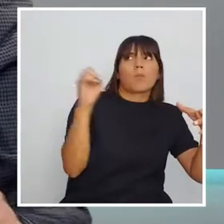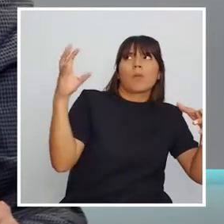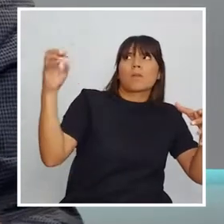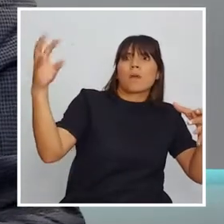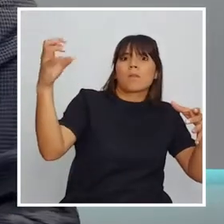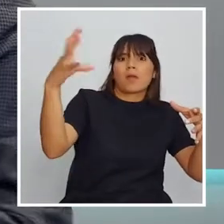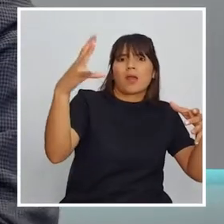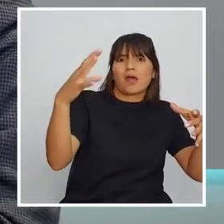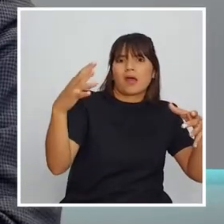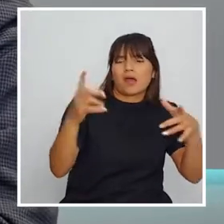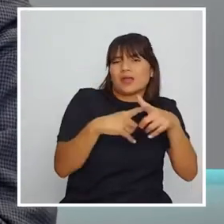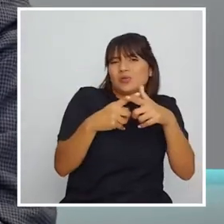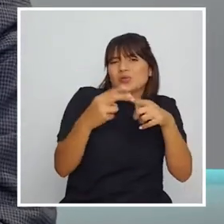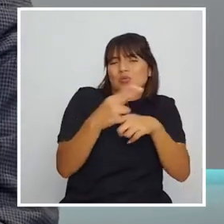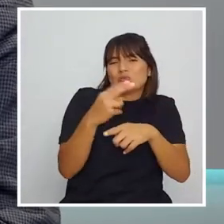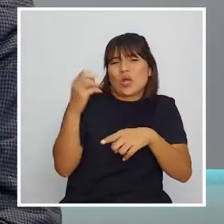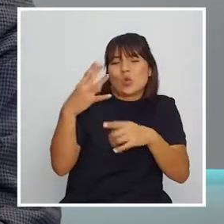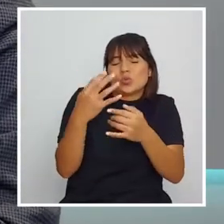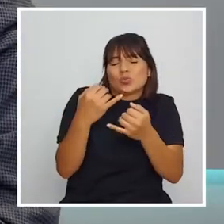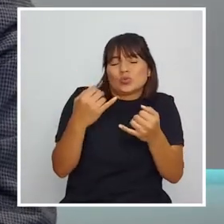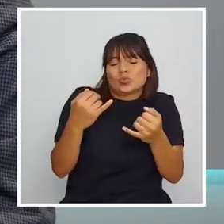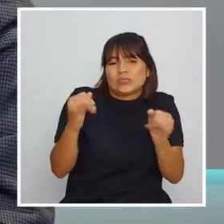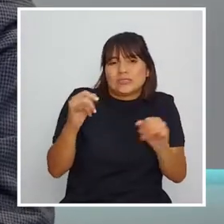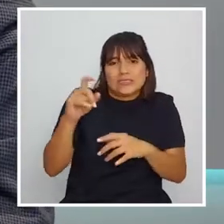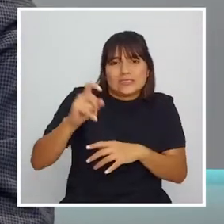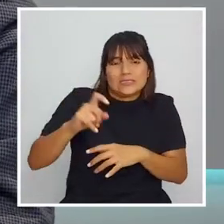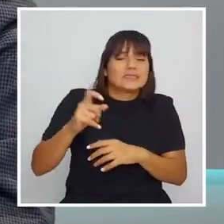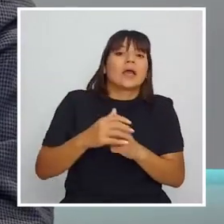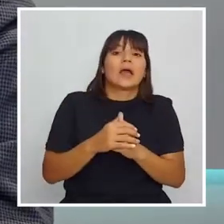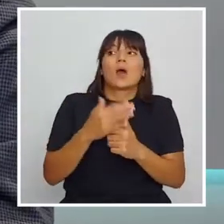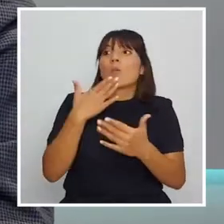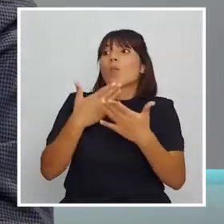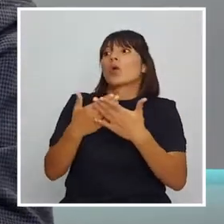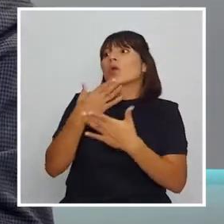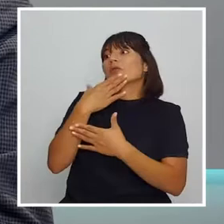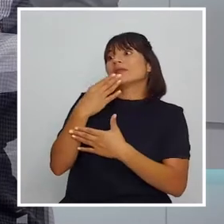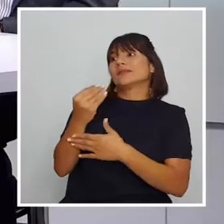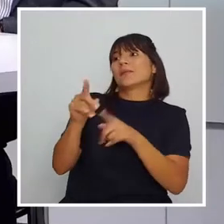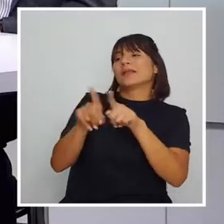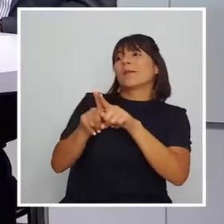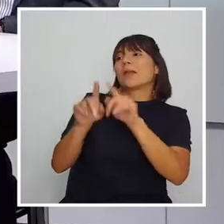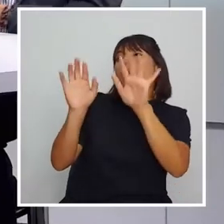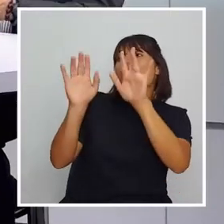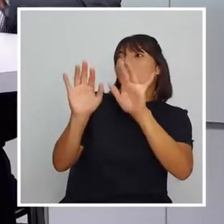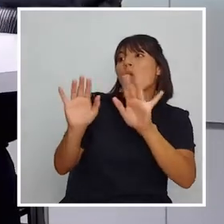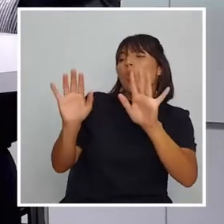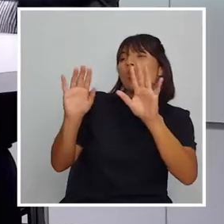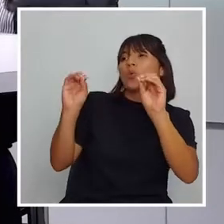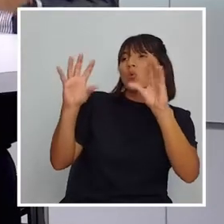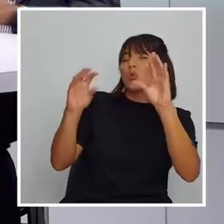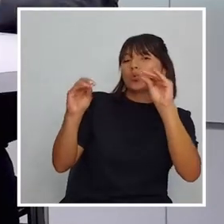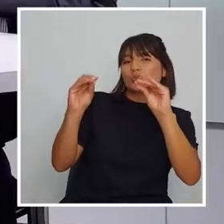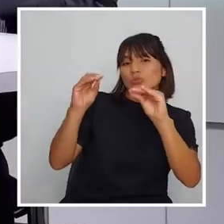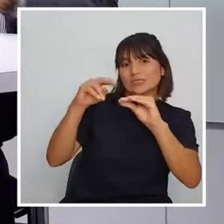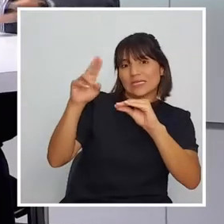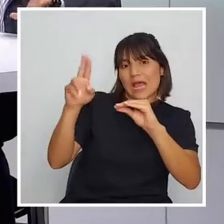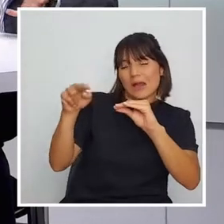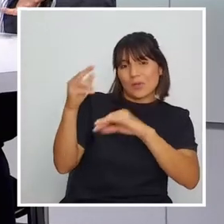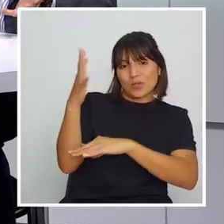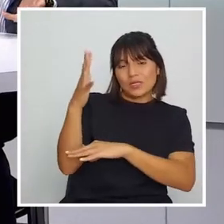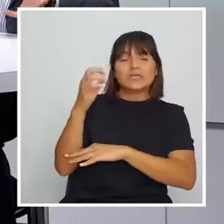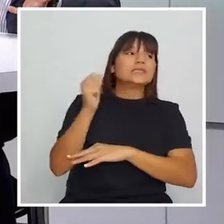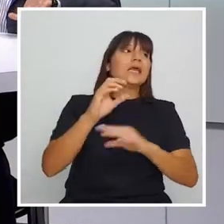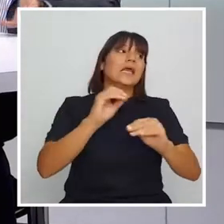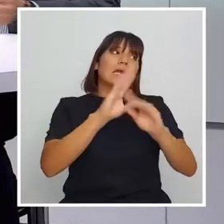están es gastando, claro, generándole facturación. Bueno, y en diciembre con las luces navideñas también. Exactamente. Vamos, si no estamos en la casa, no dejemos el